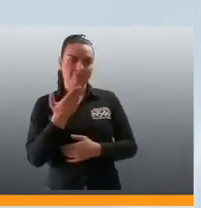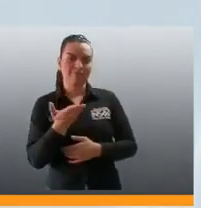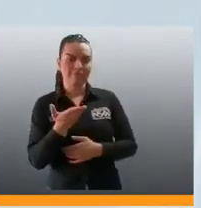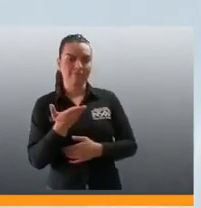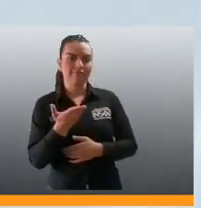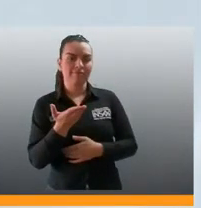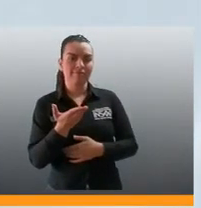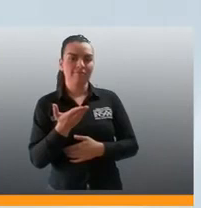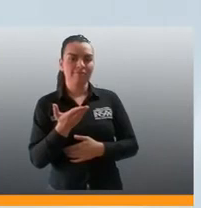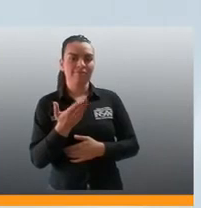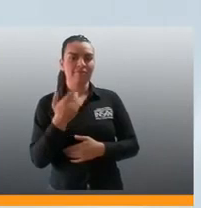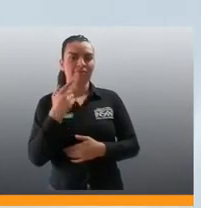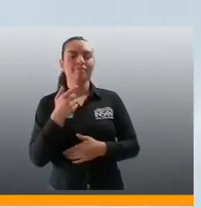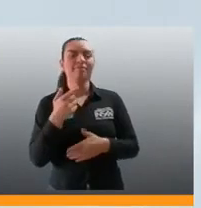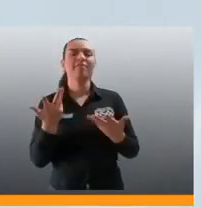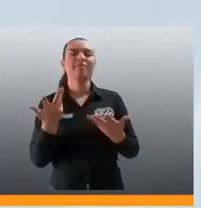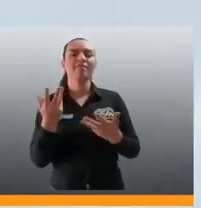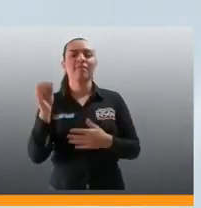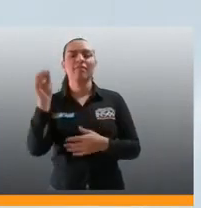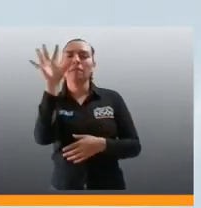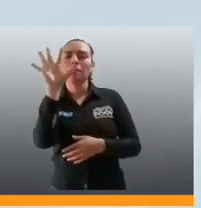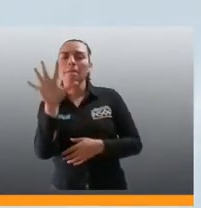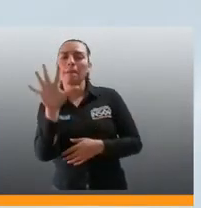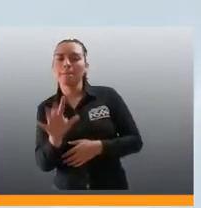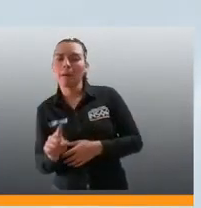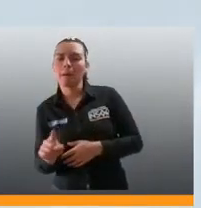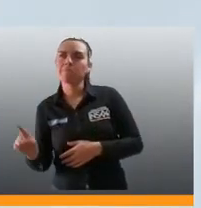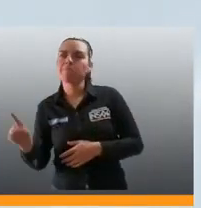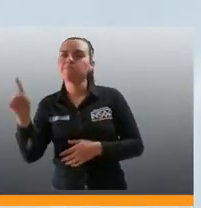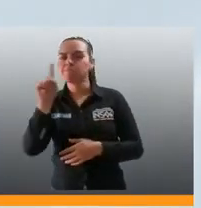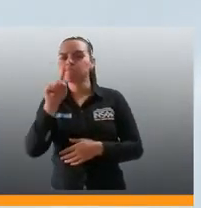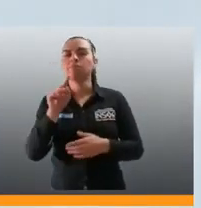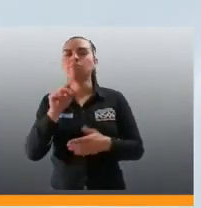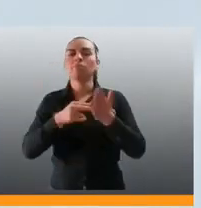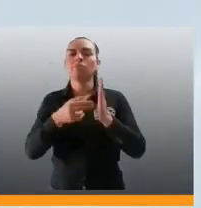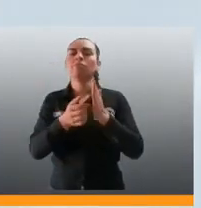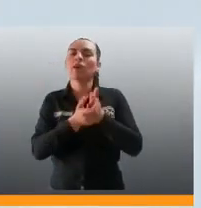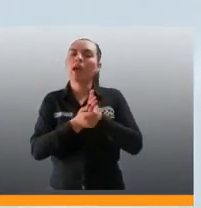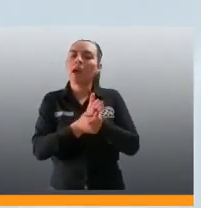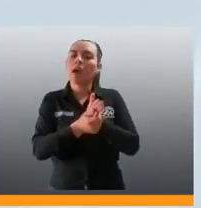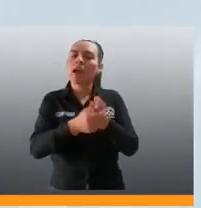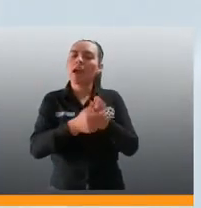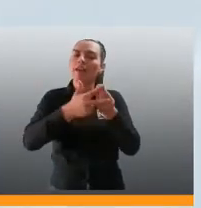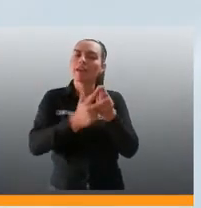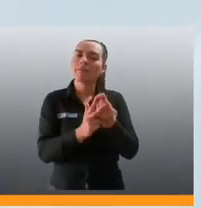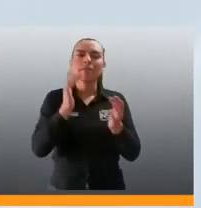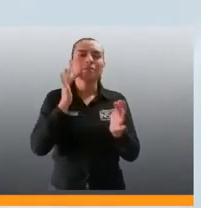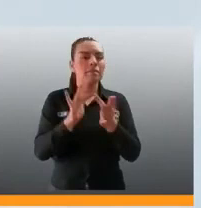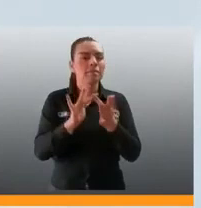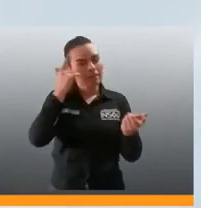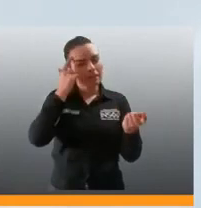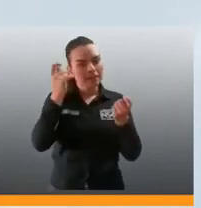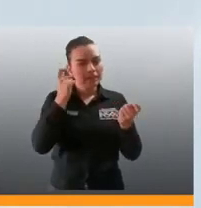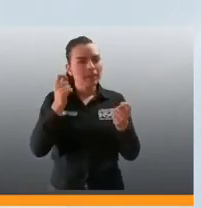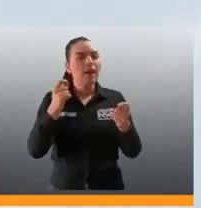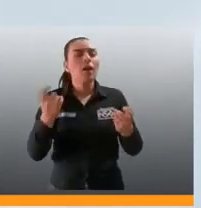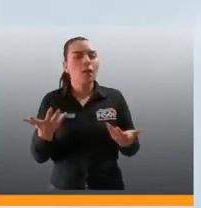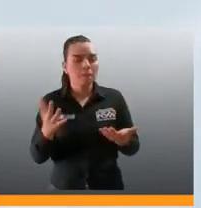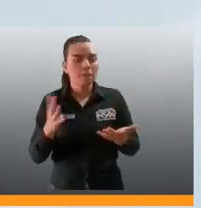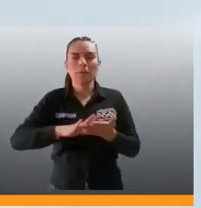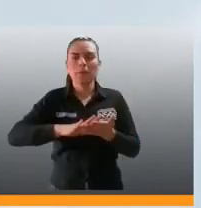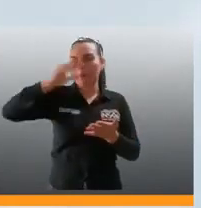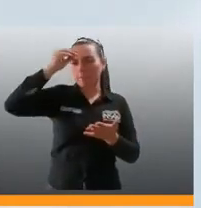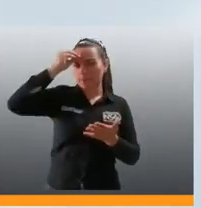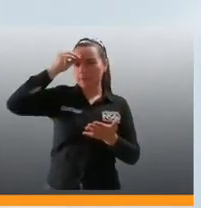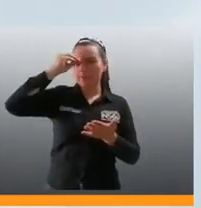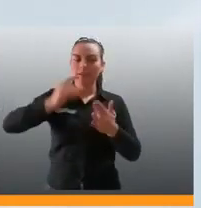un mapa de las diferentes herramientas y estrategias. Veo ahí también aprendizaje basado en problemas